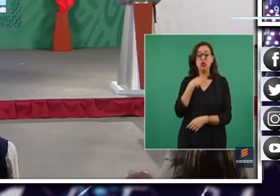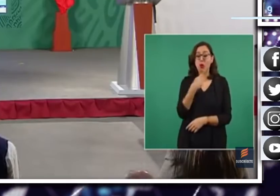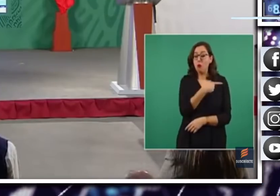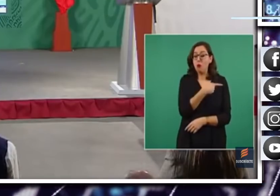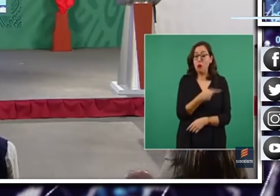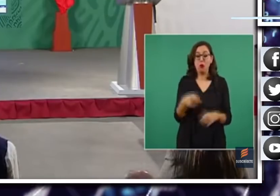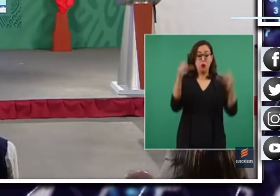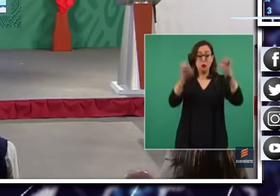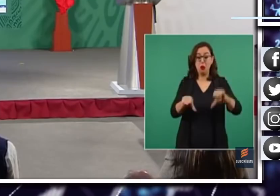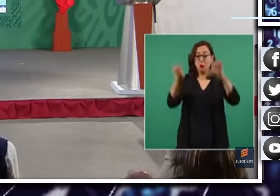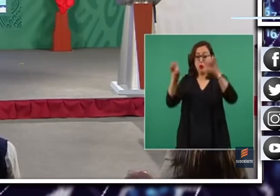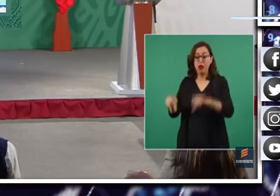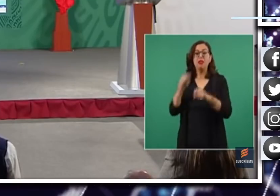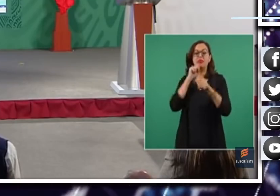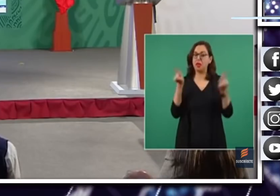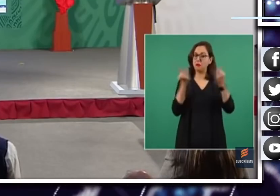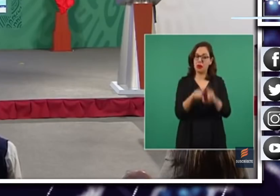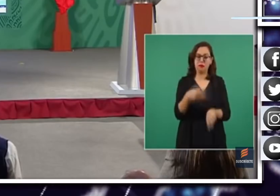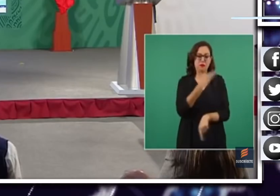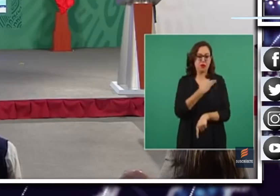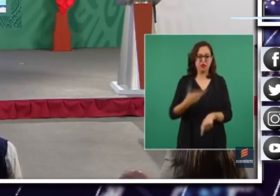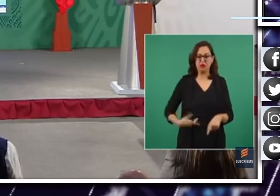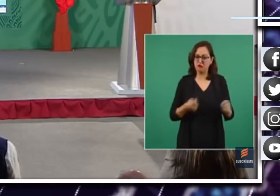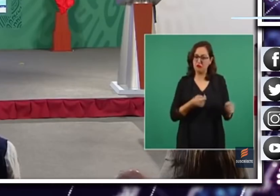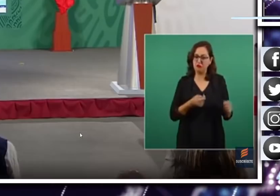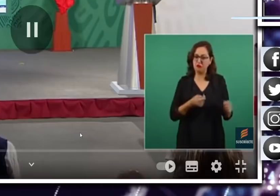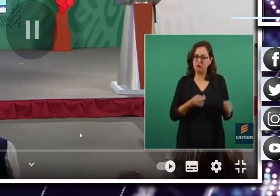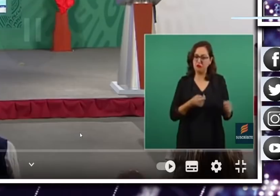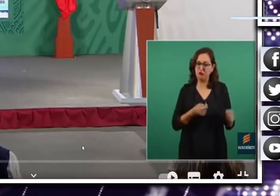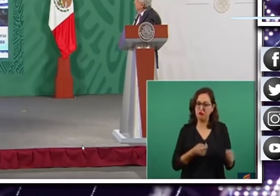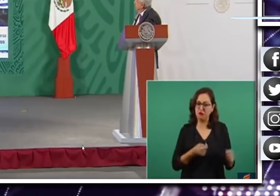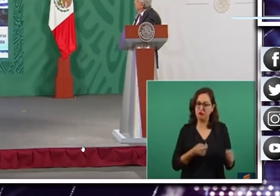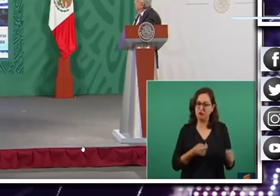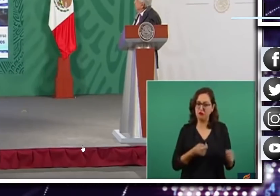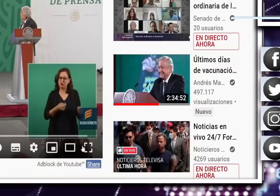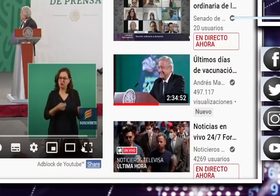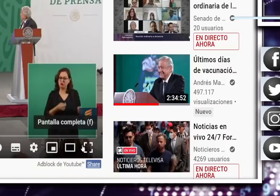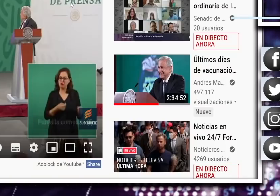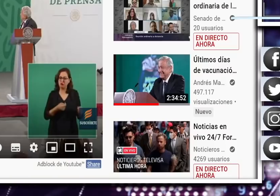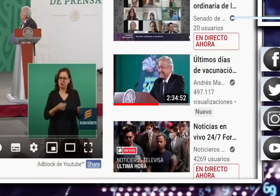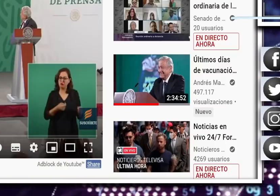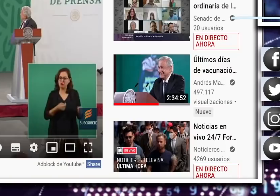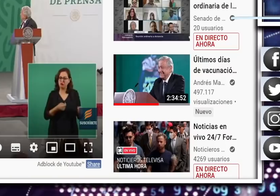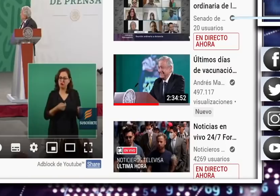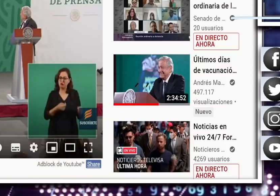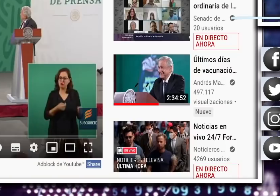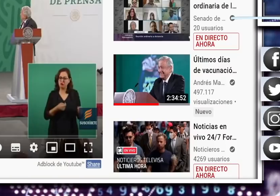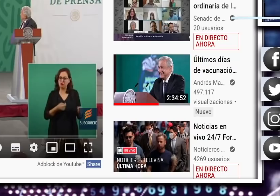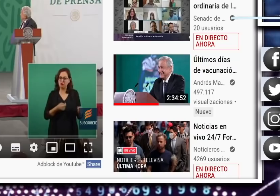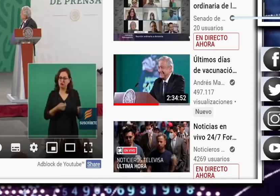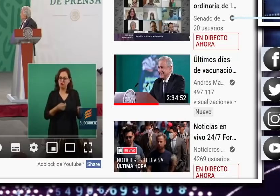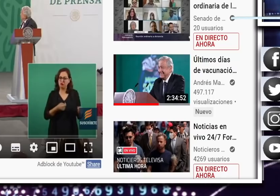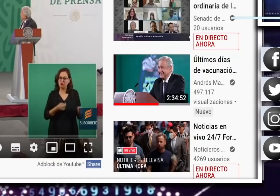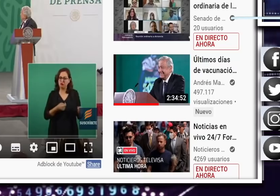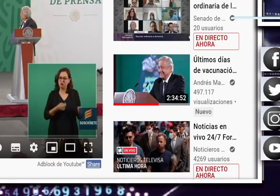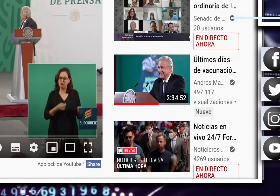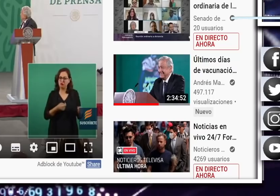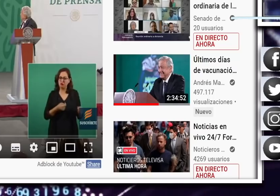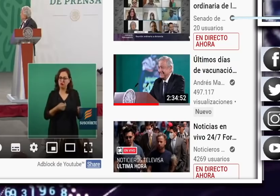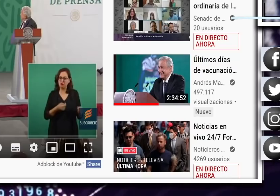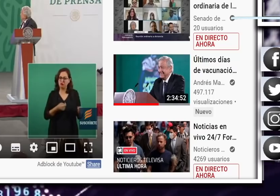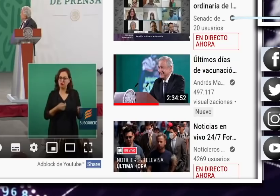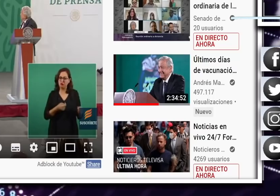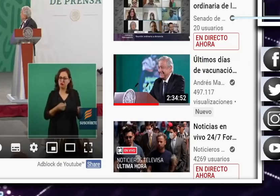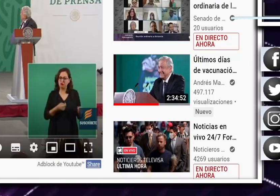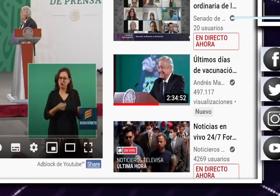probablemente pierda también la revocación del mandato por pendejo y por pendejo. Escucharon eso, y es que según ellos son los que dicen que